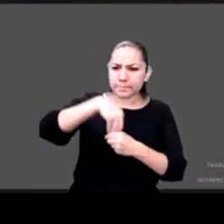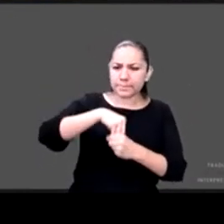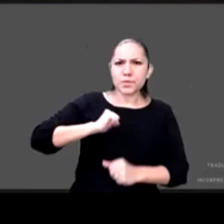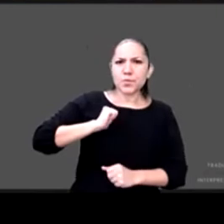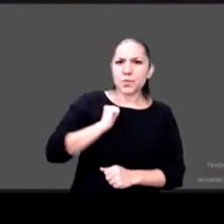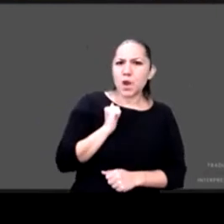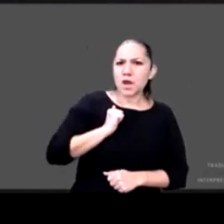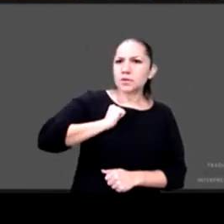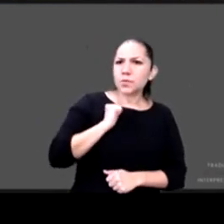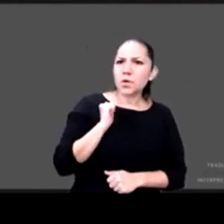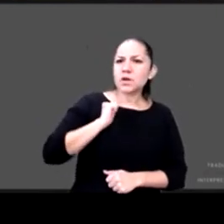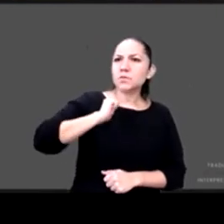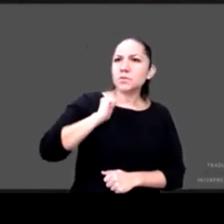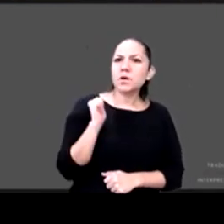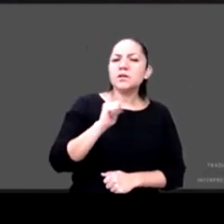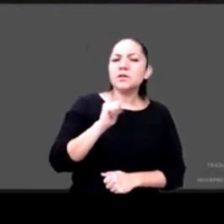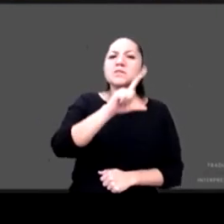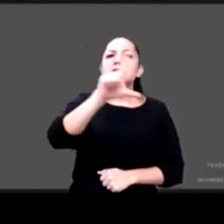a la larga